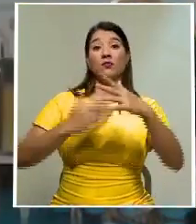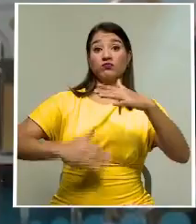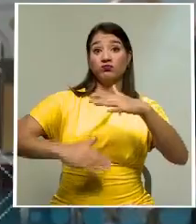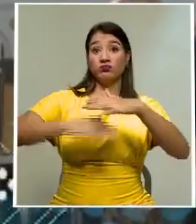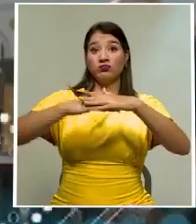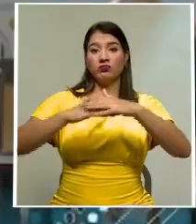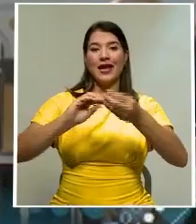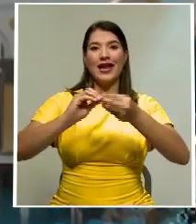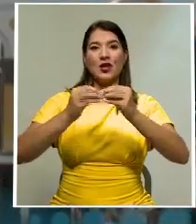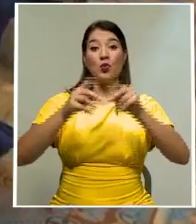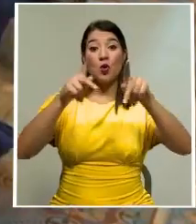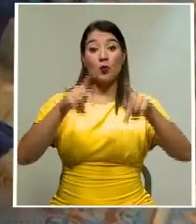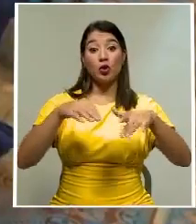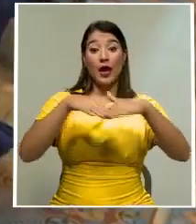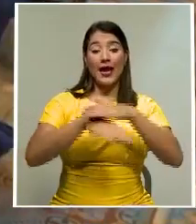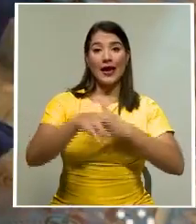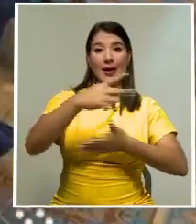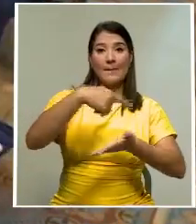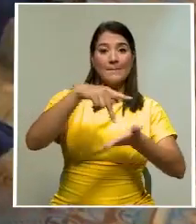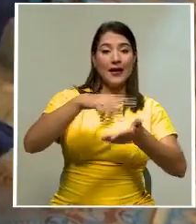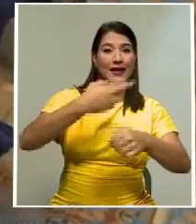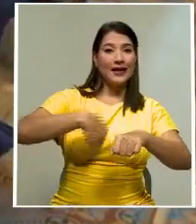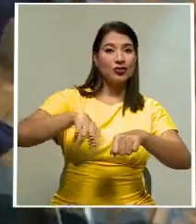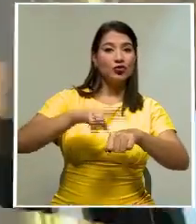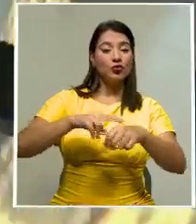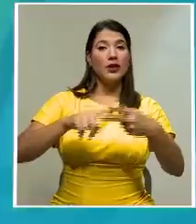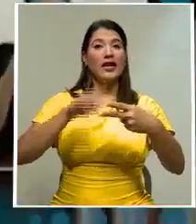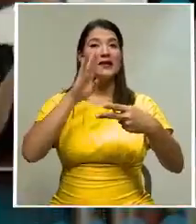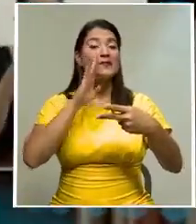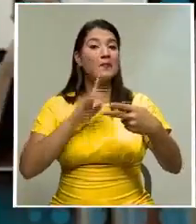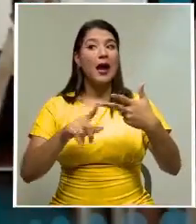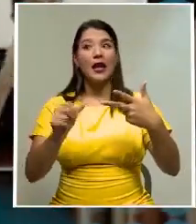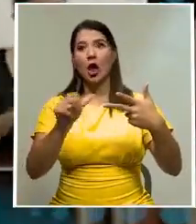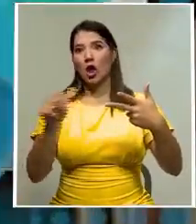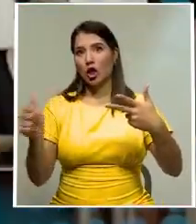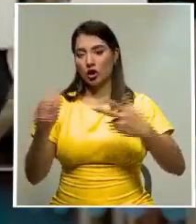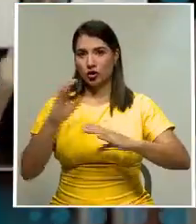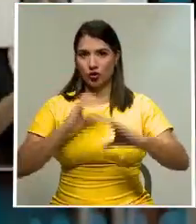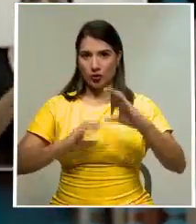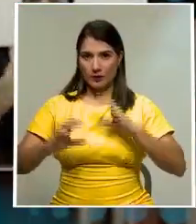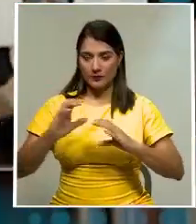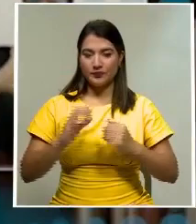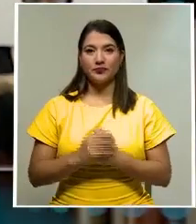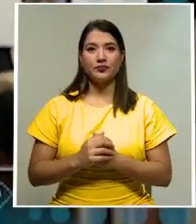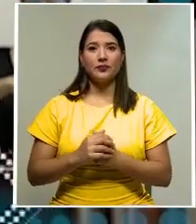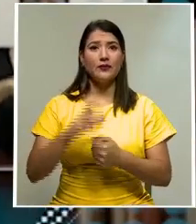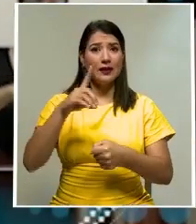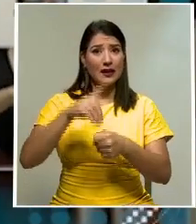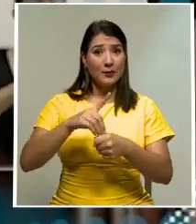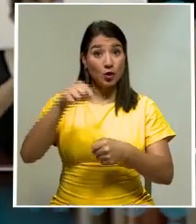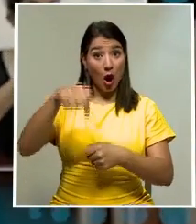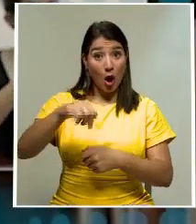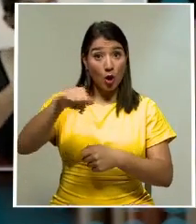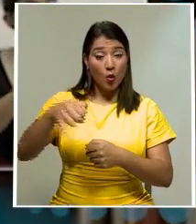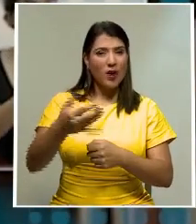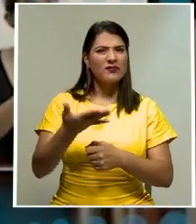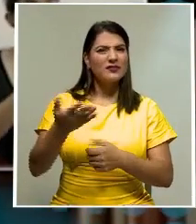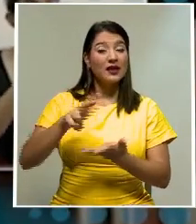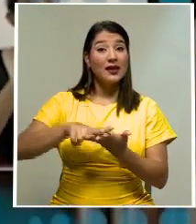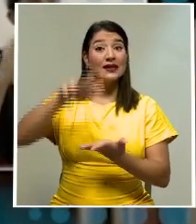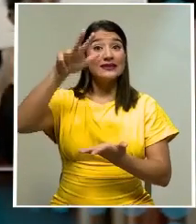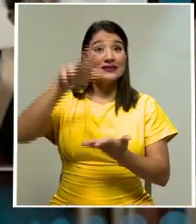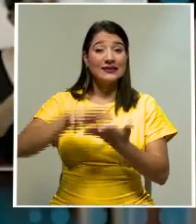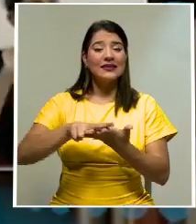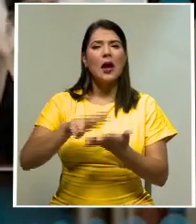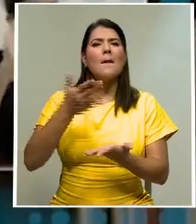parques nacionales, bares y otros establecimientos comerciales. Los diputados aprobaron este jueves una moción para